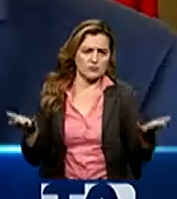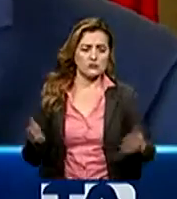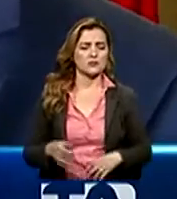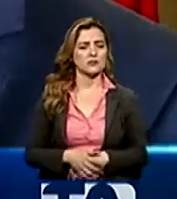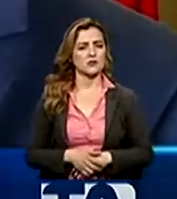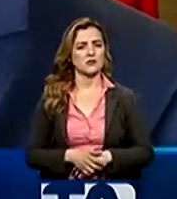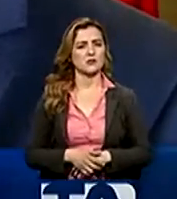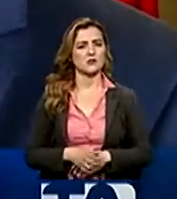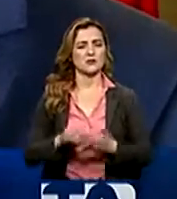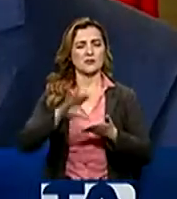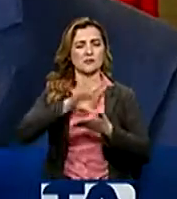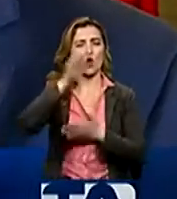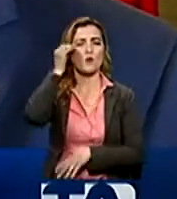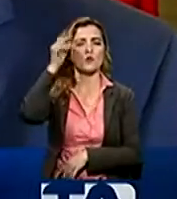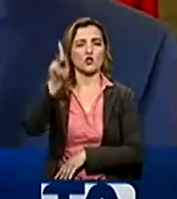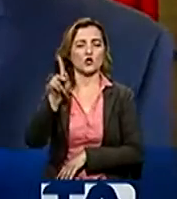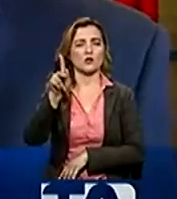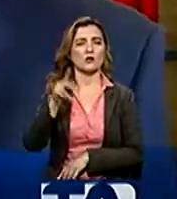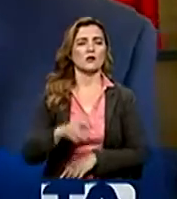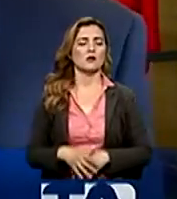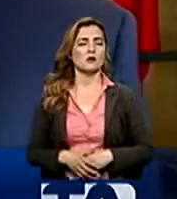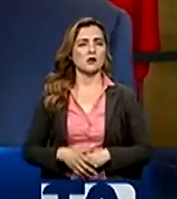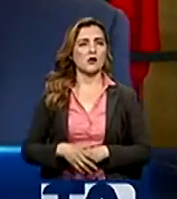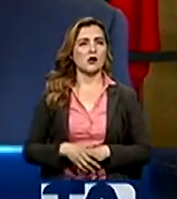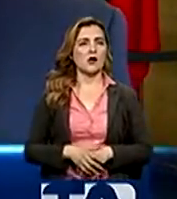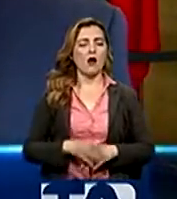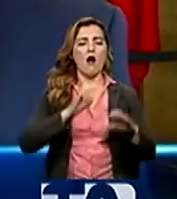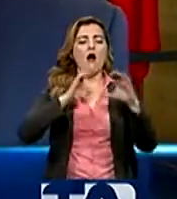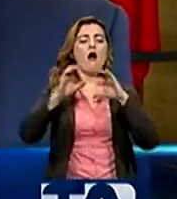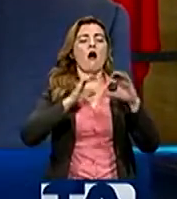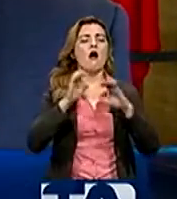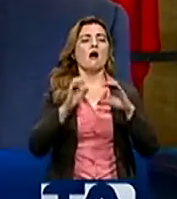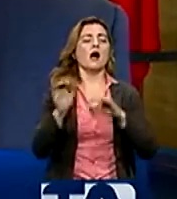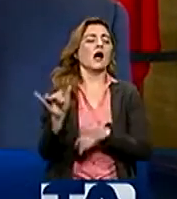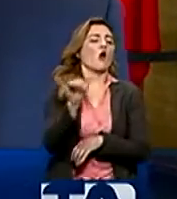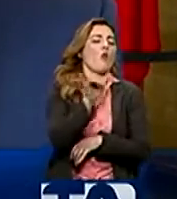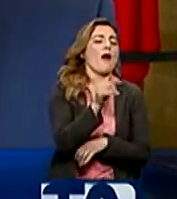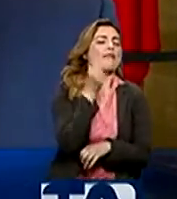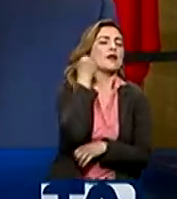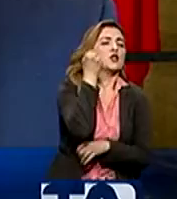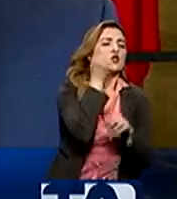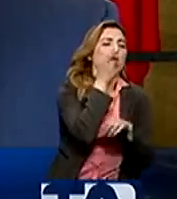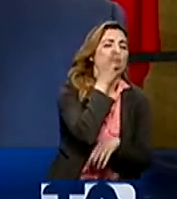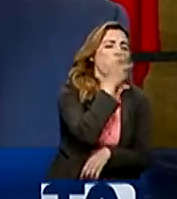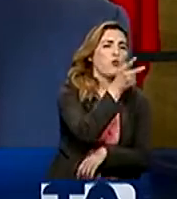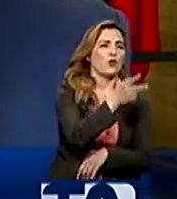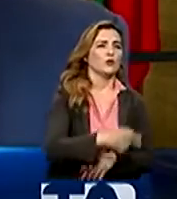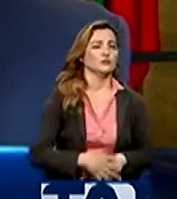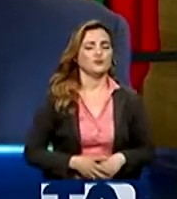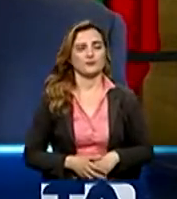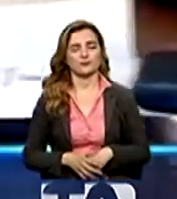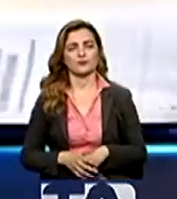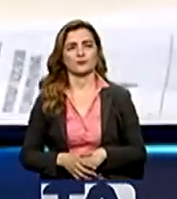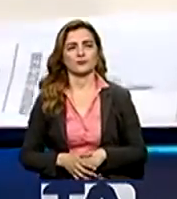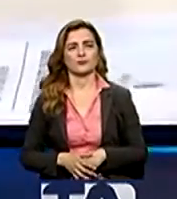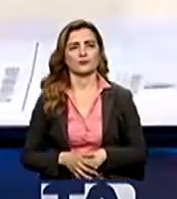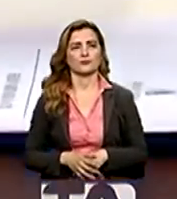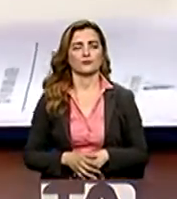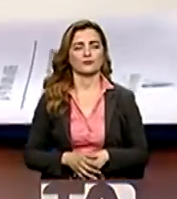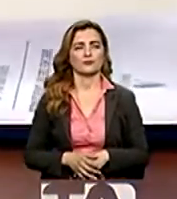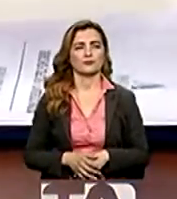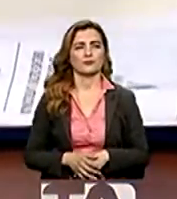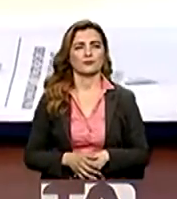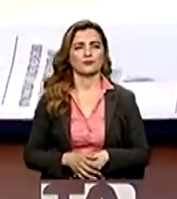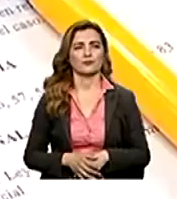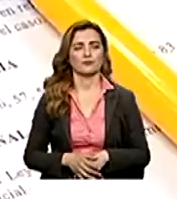opinión de la Asamblea es que el derecho, que la comunicación es un derecho público y nadie podrá cambiar aquello, ¿no? Sin embargo, el